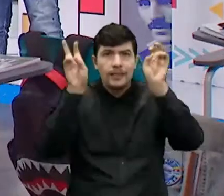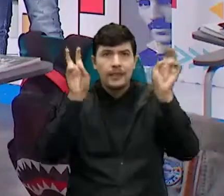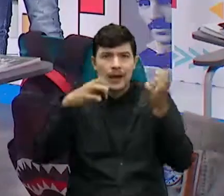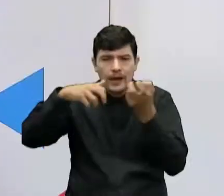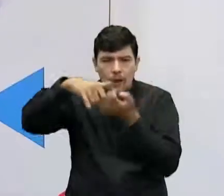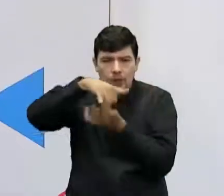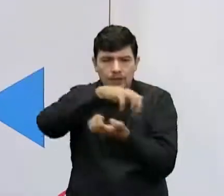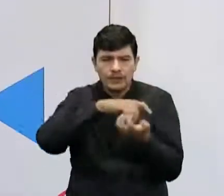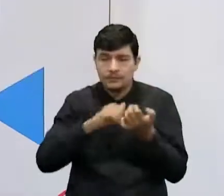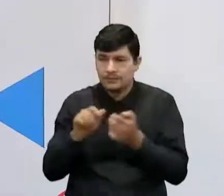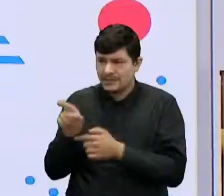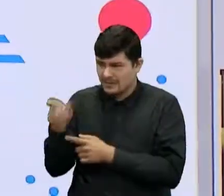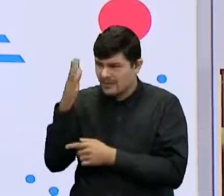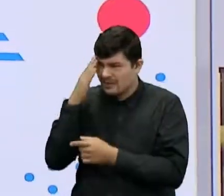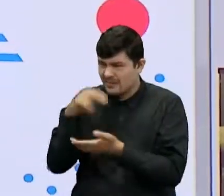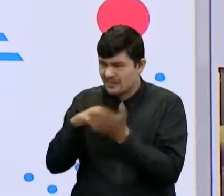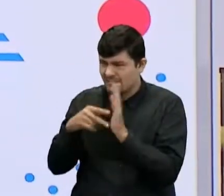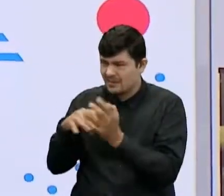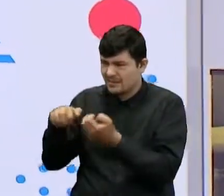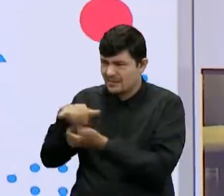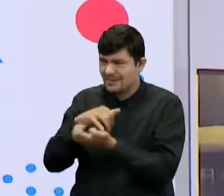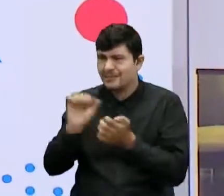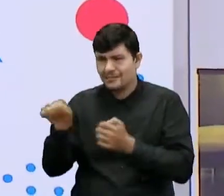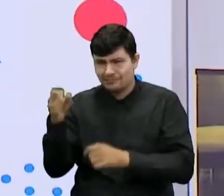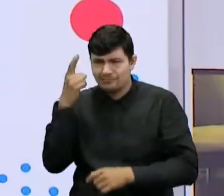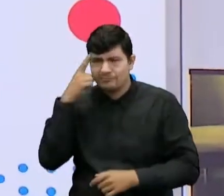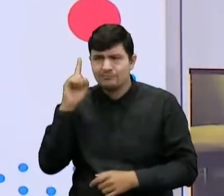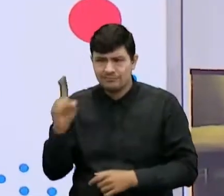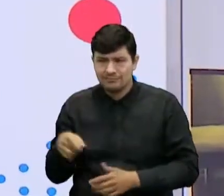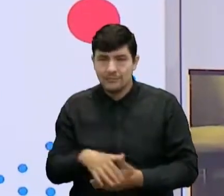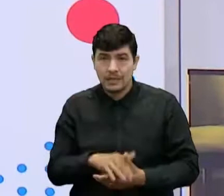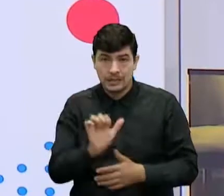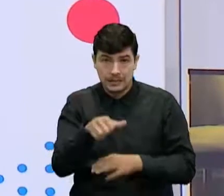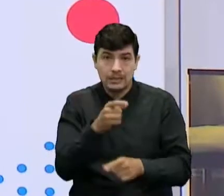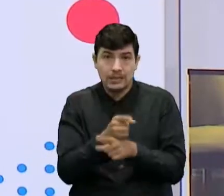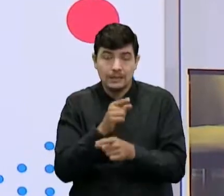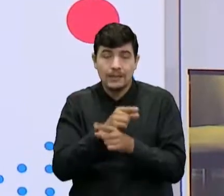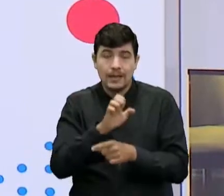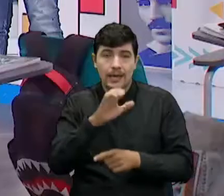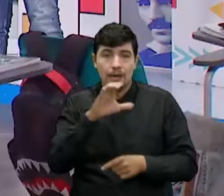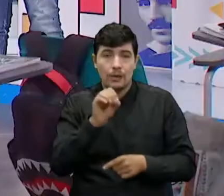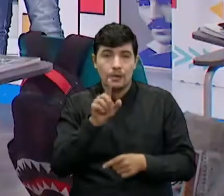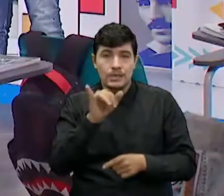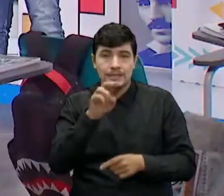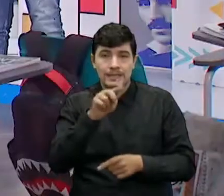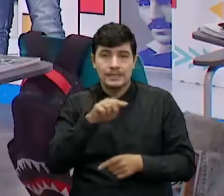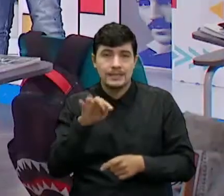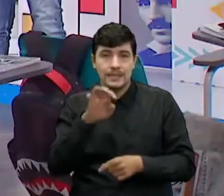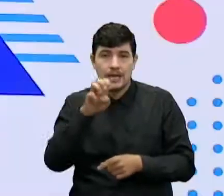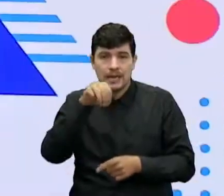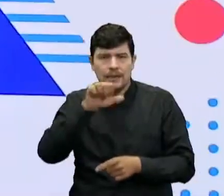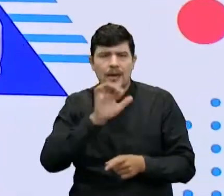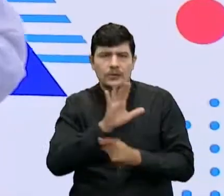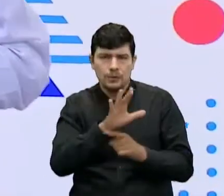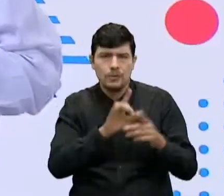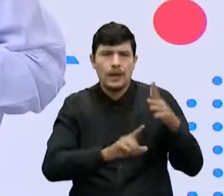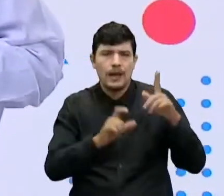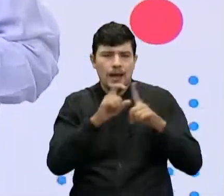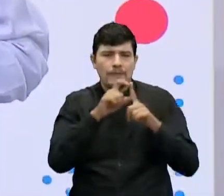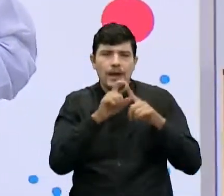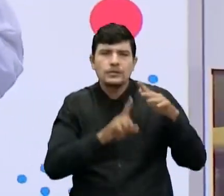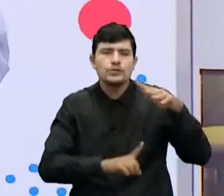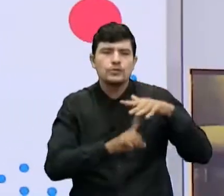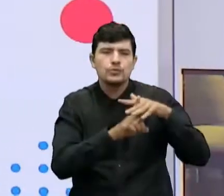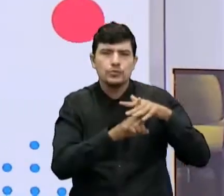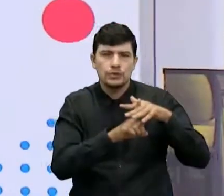Ajá, ¿y usted sabe qué es ecosistema? Sí, tiene que saber Bueno, la palabra ecosistema tiene un origen Ajá Este origen lo tienen, mis